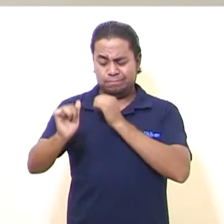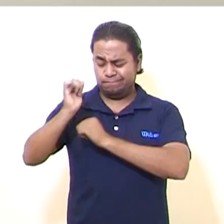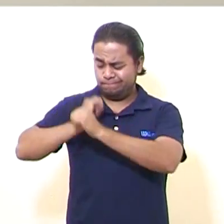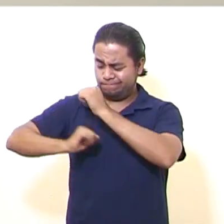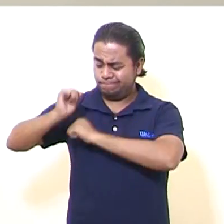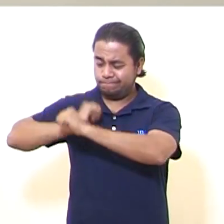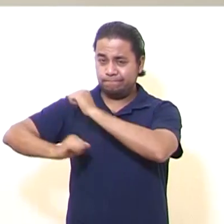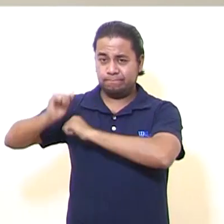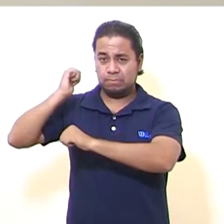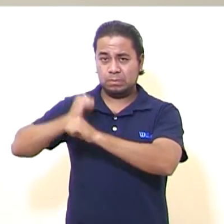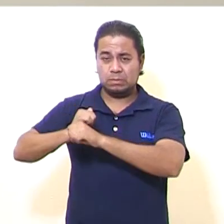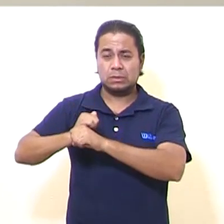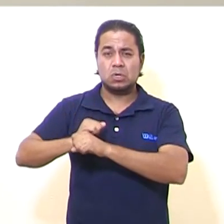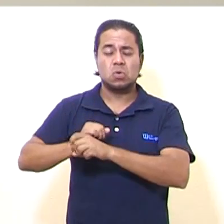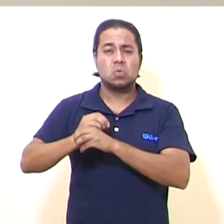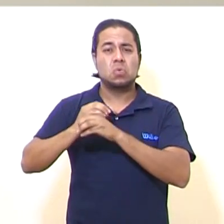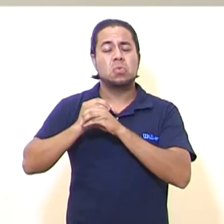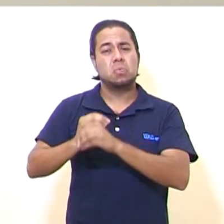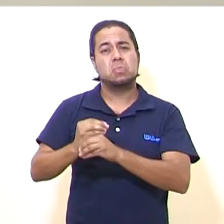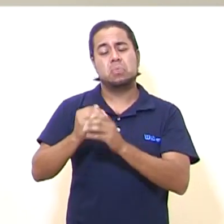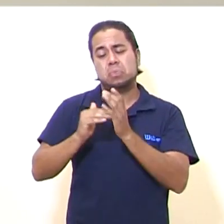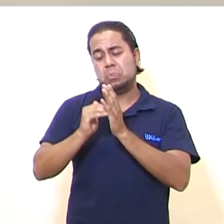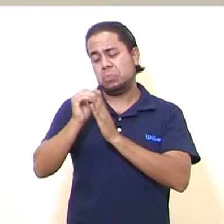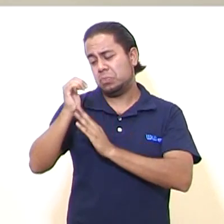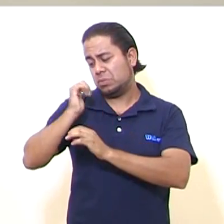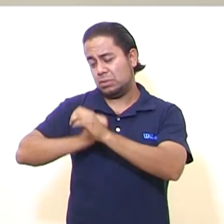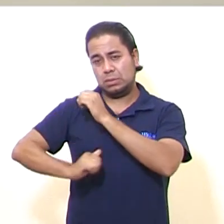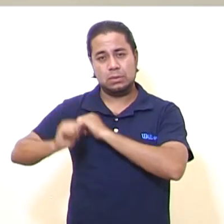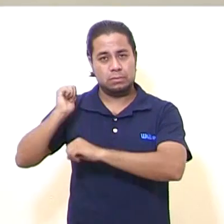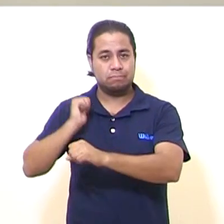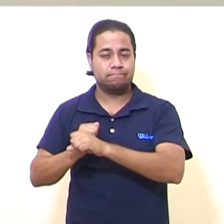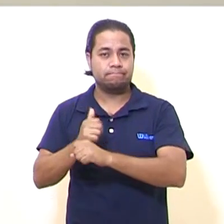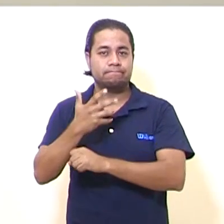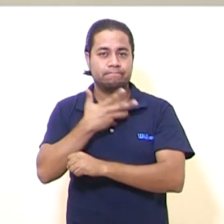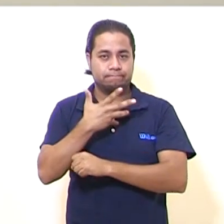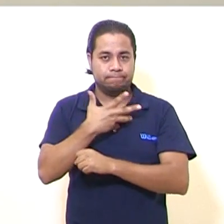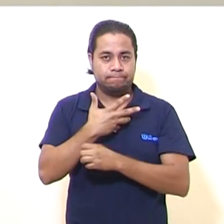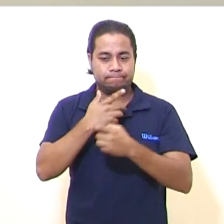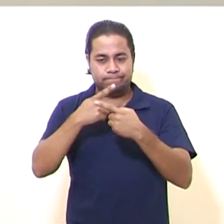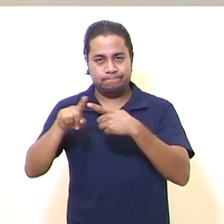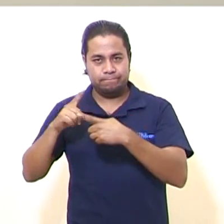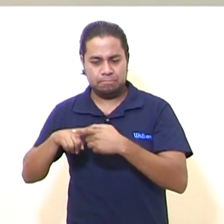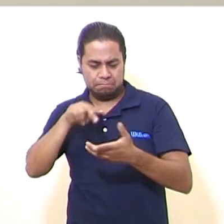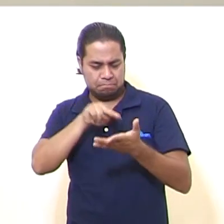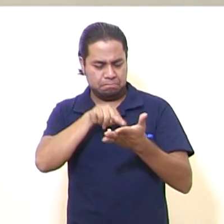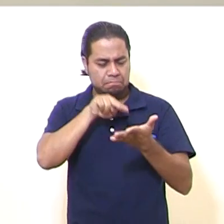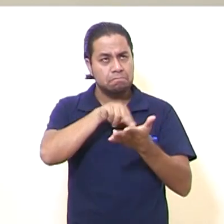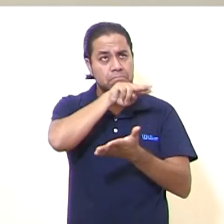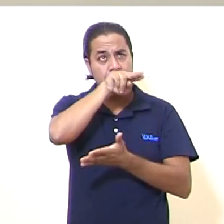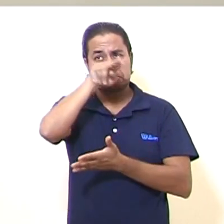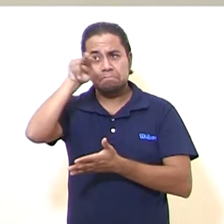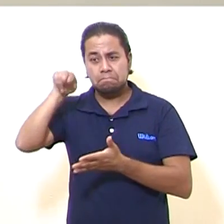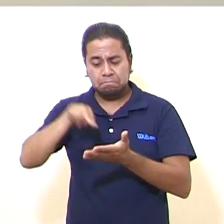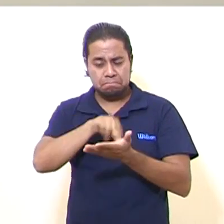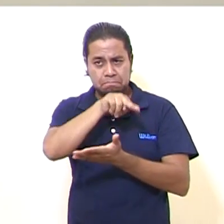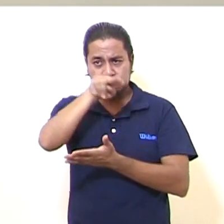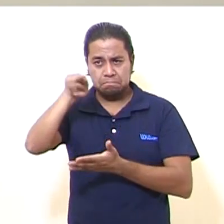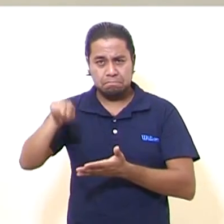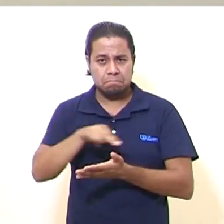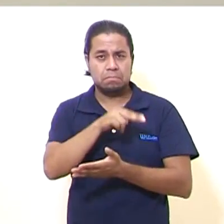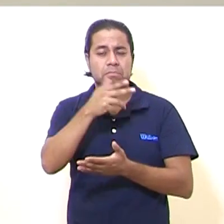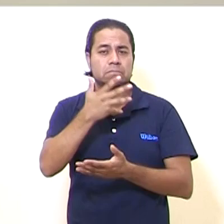años, miles de millones de años, existieron diferentes pinturas. Estas